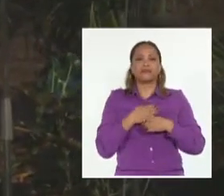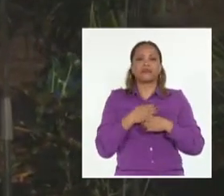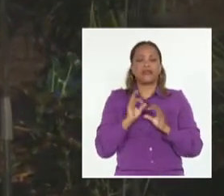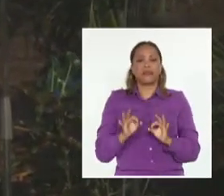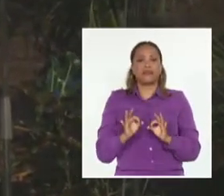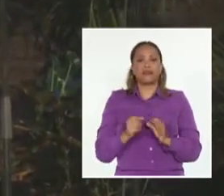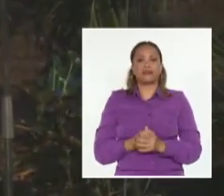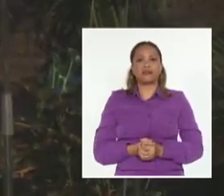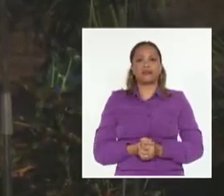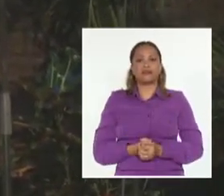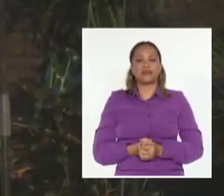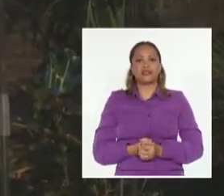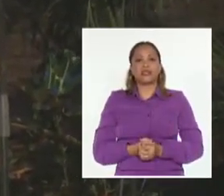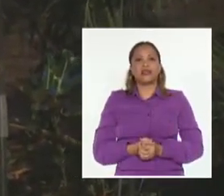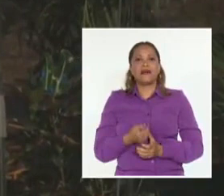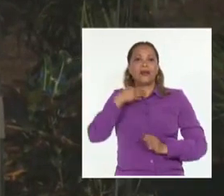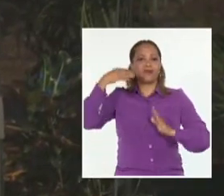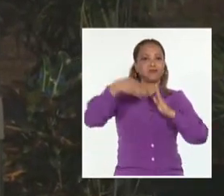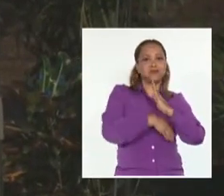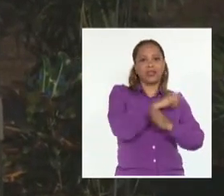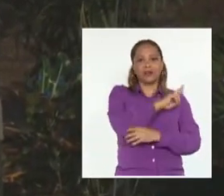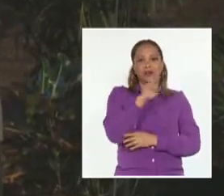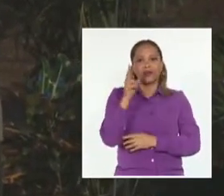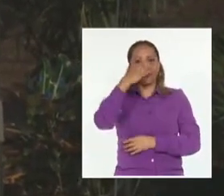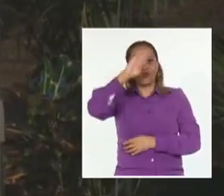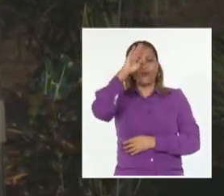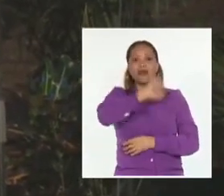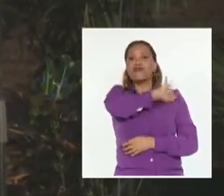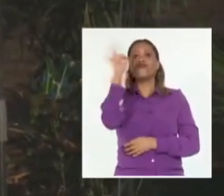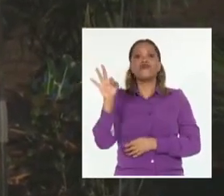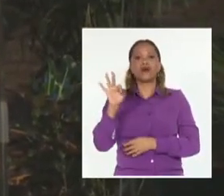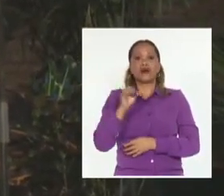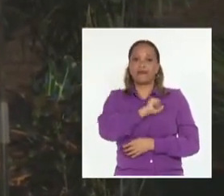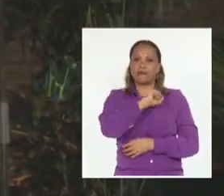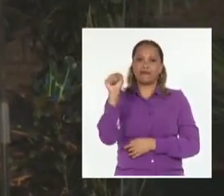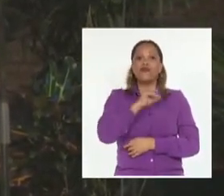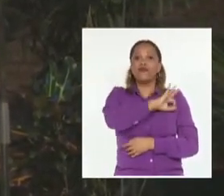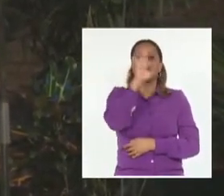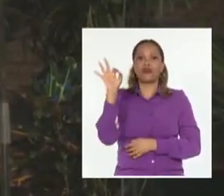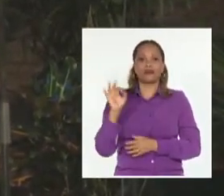dificultades, pero no lograron derrumbar la revolución cubana ni lo van a lograr nunca.